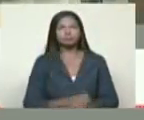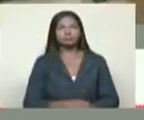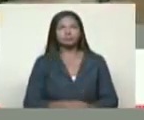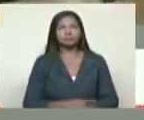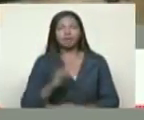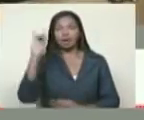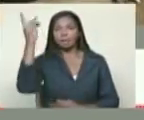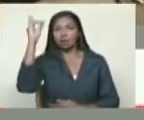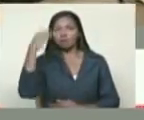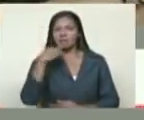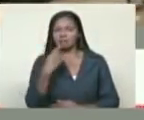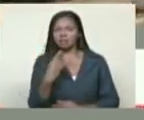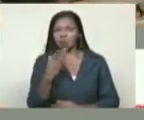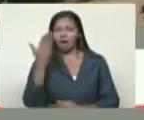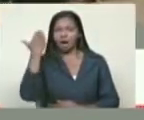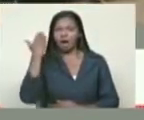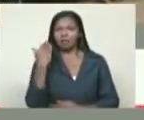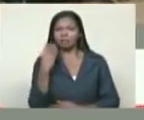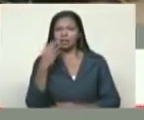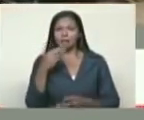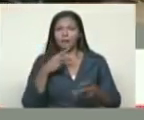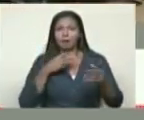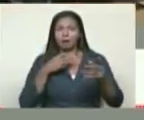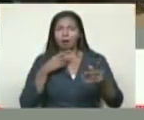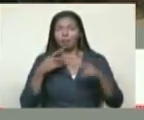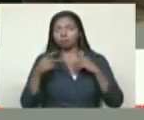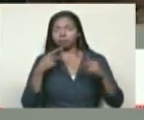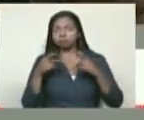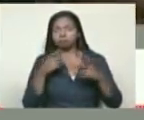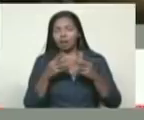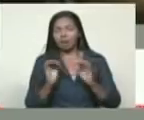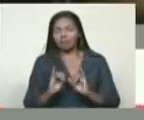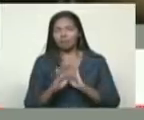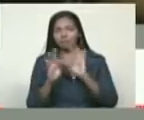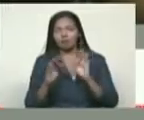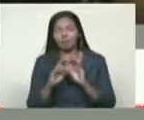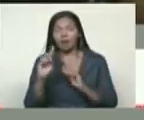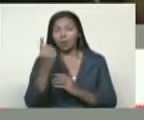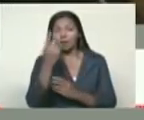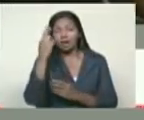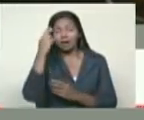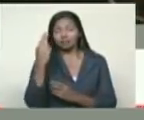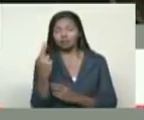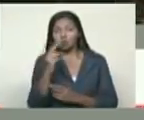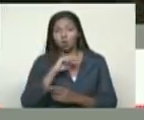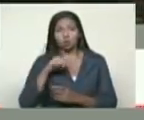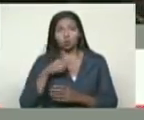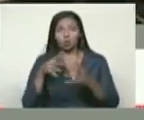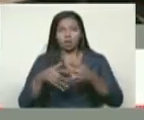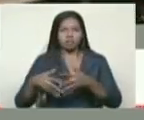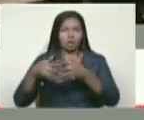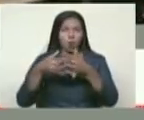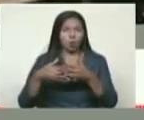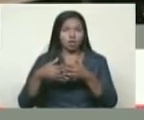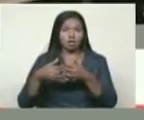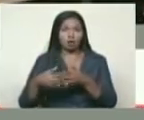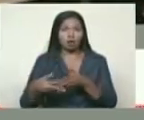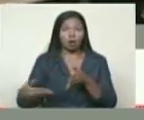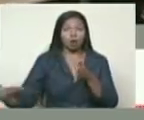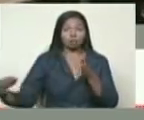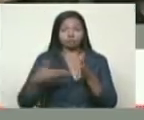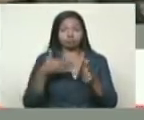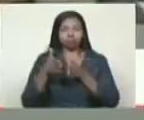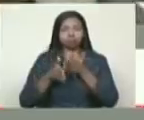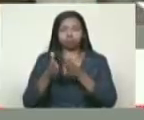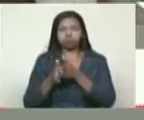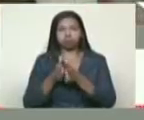algo que habíamos escuchado antes, pero que él lo hizo popular. Que la única razón por la cual en Estados Unidos no había un golpe de Estado, no